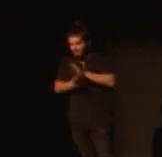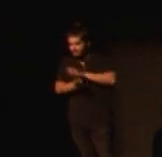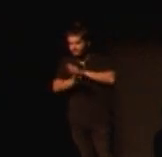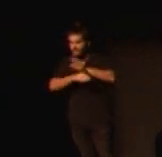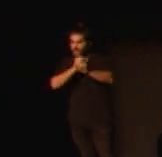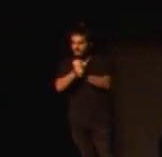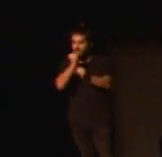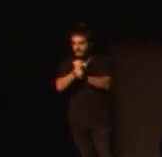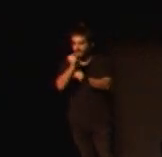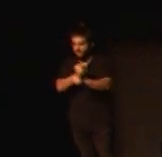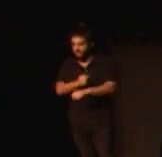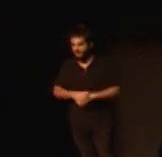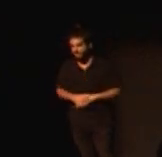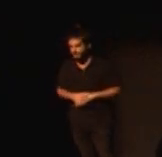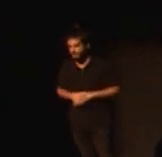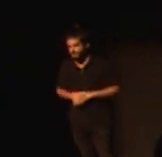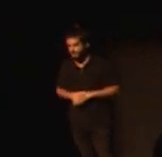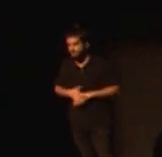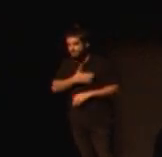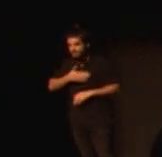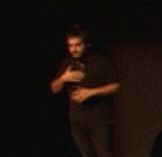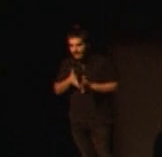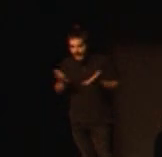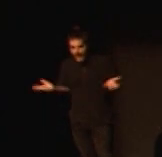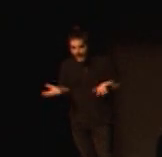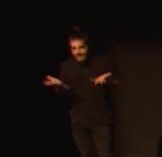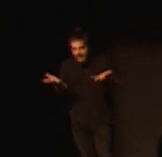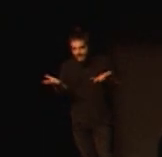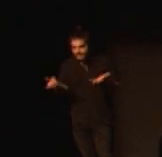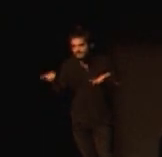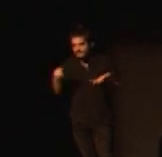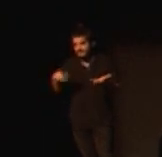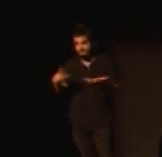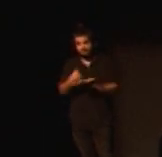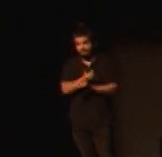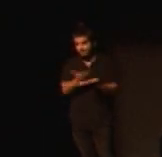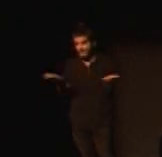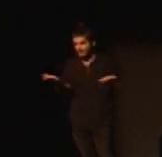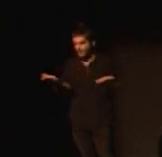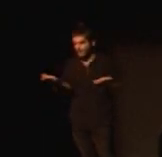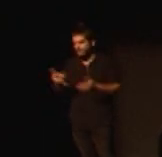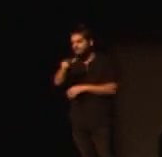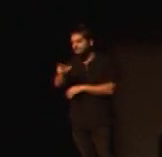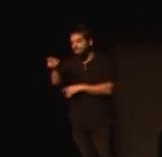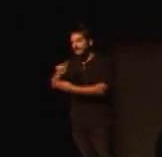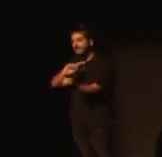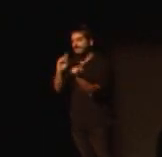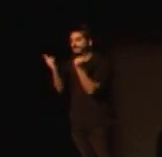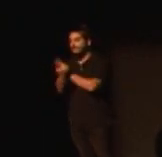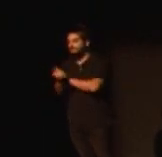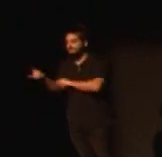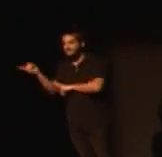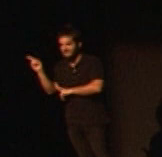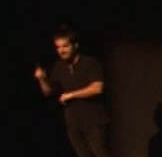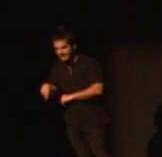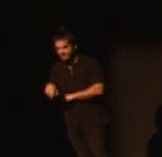nuestra Fundación. Quisiera animar también a cada uno de ustedes a que continúen siendo agentes de cambio en sus propias vidas y en el de todas